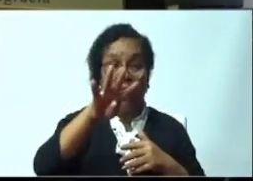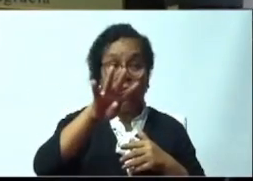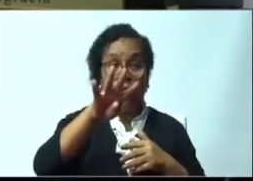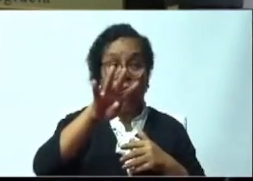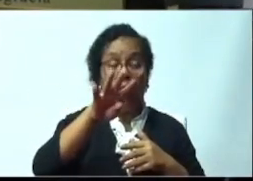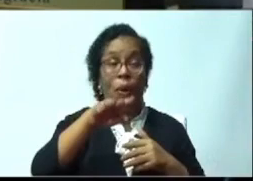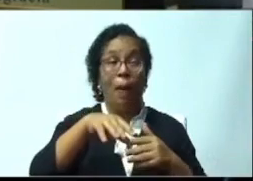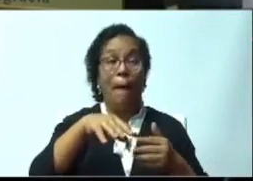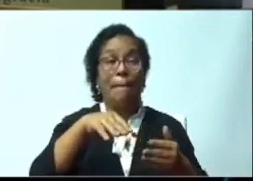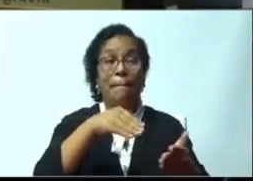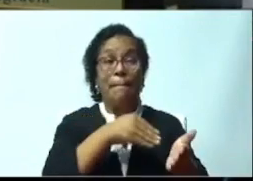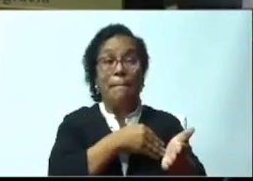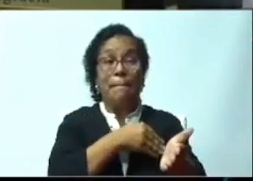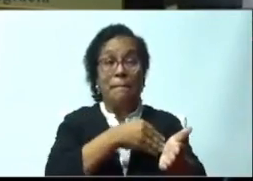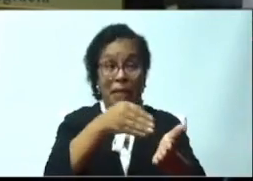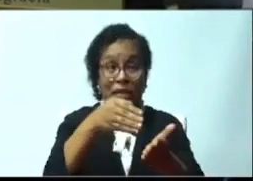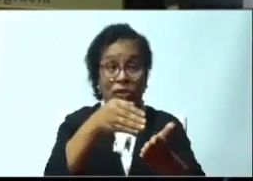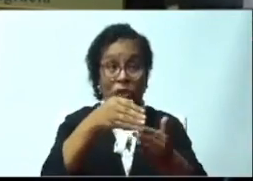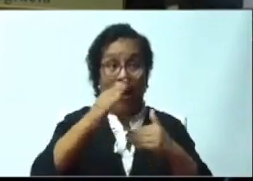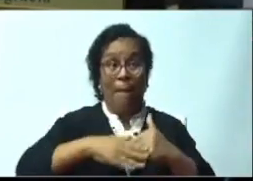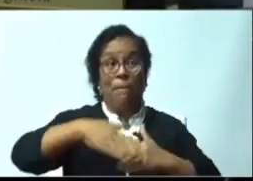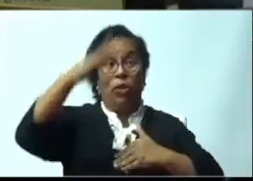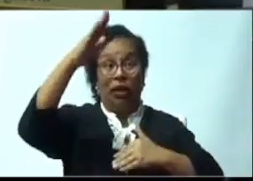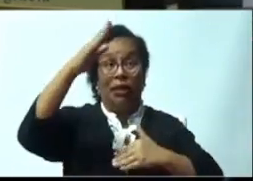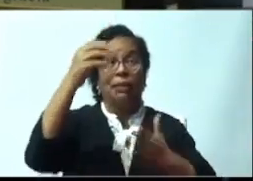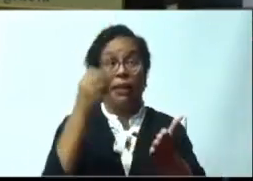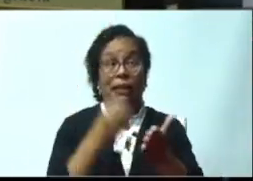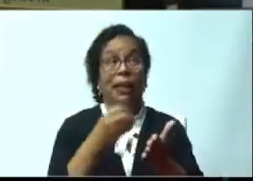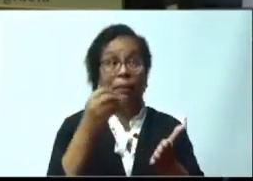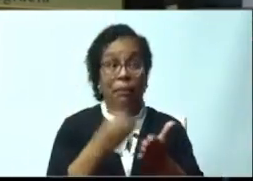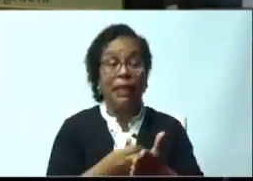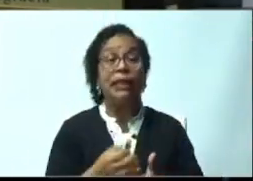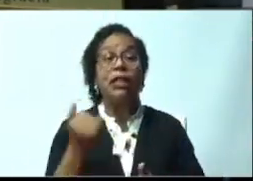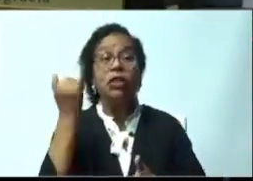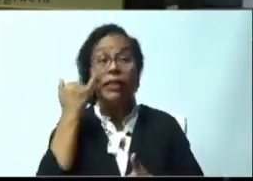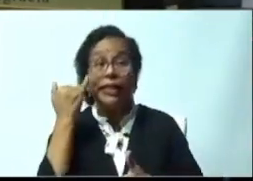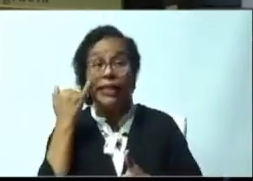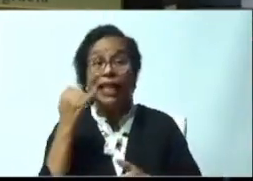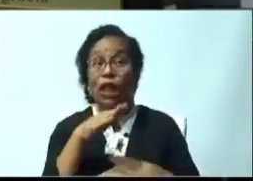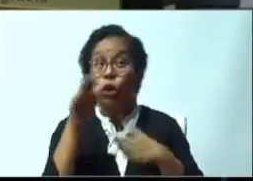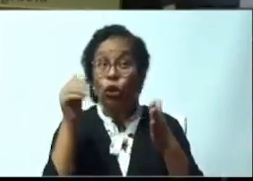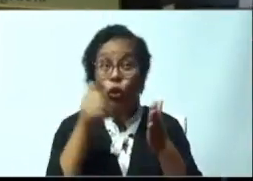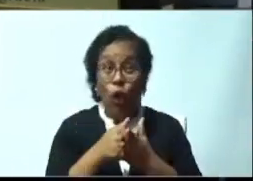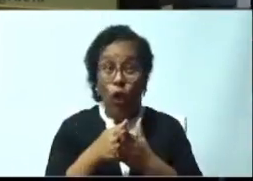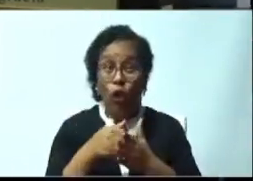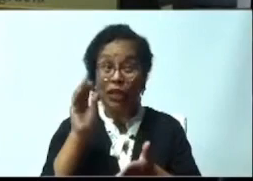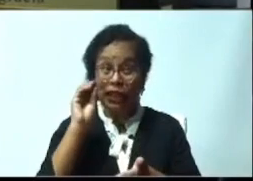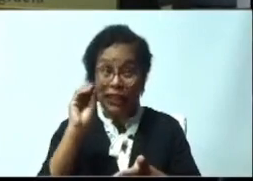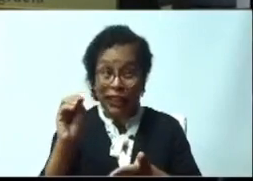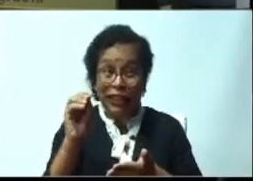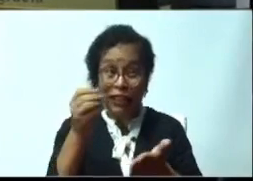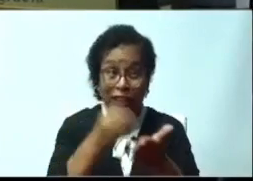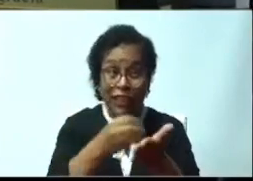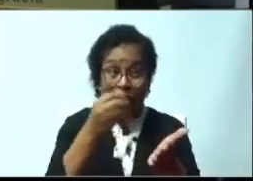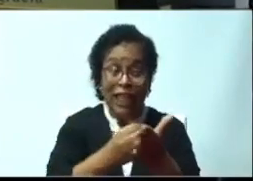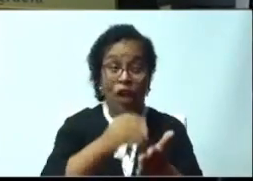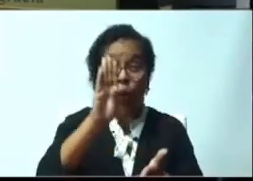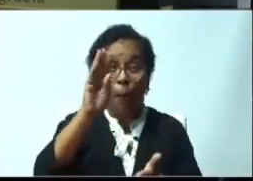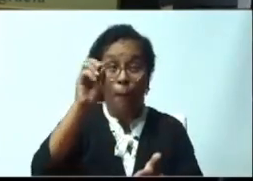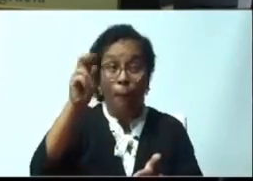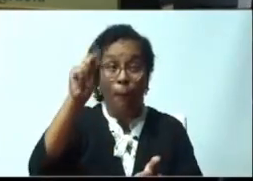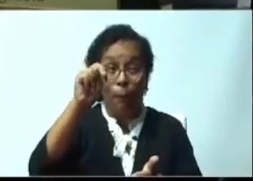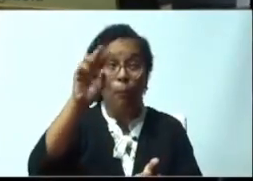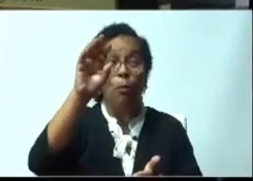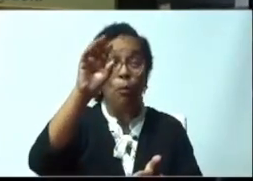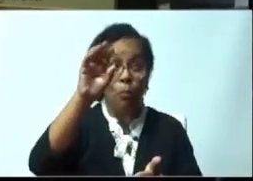344.980.2 millones de pesos. Si totalizamos esa colocación de bonos, representa